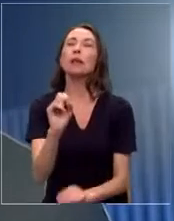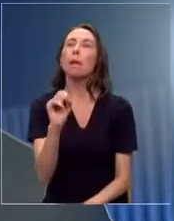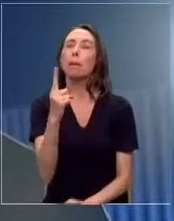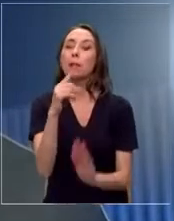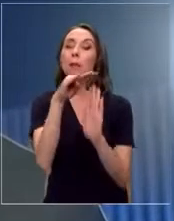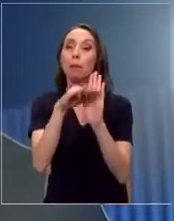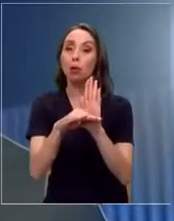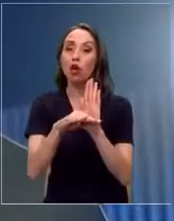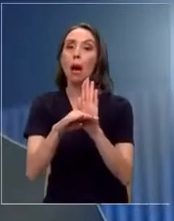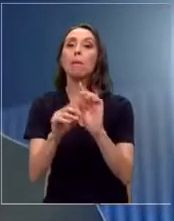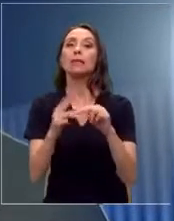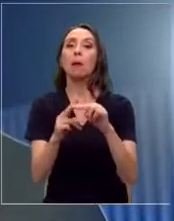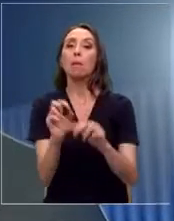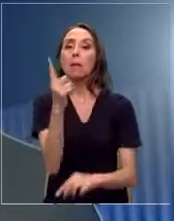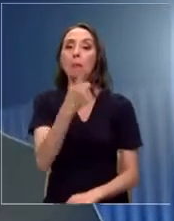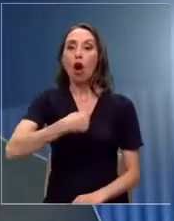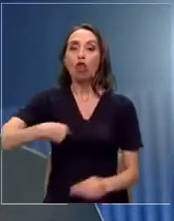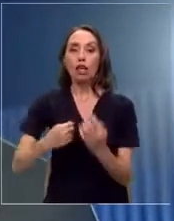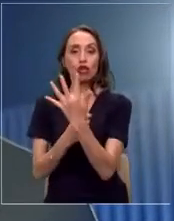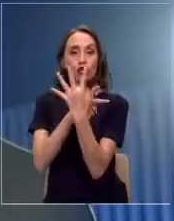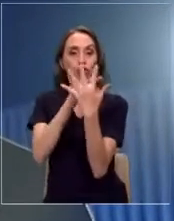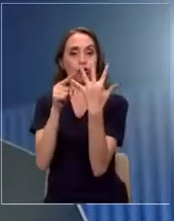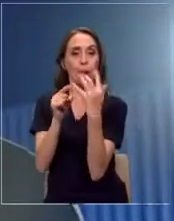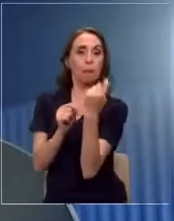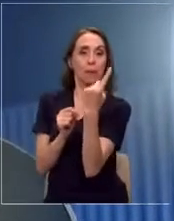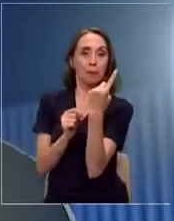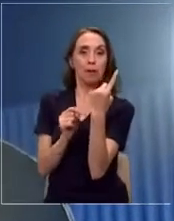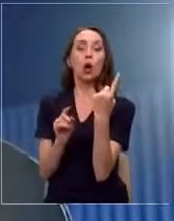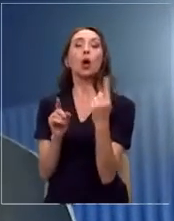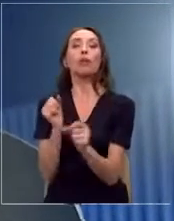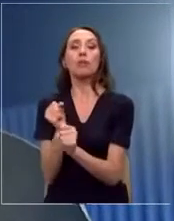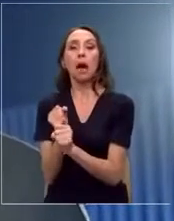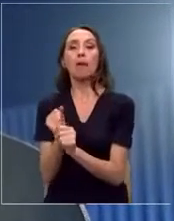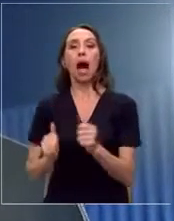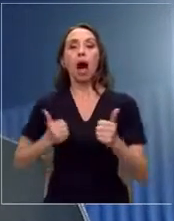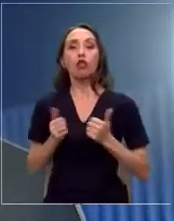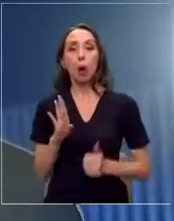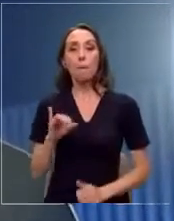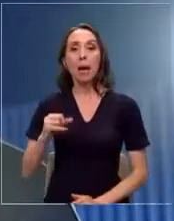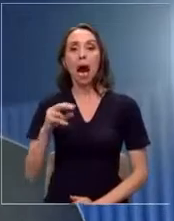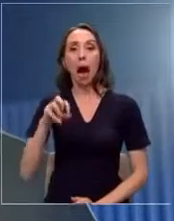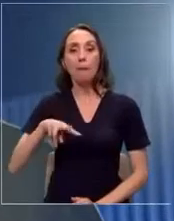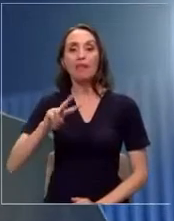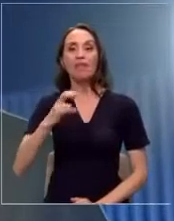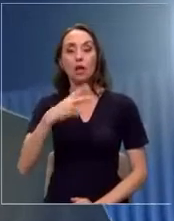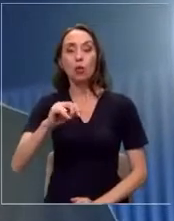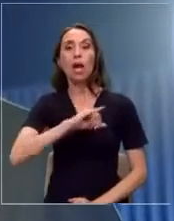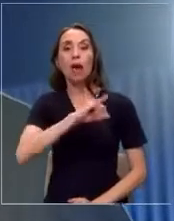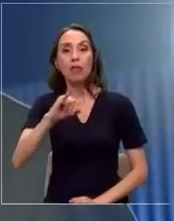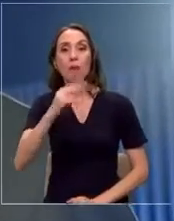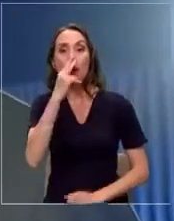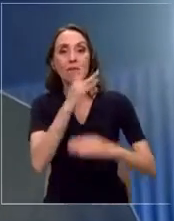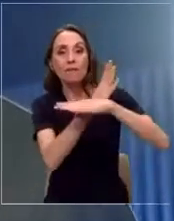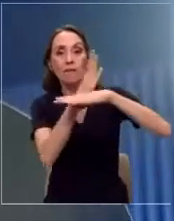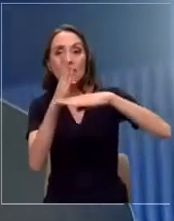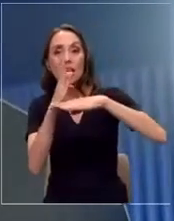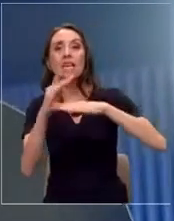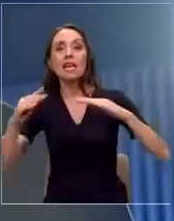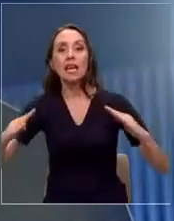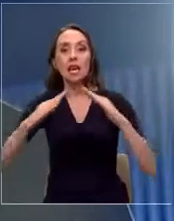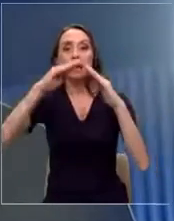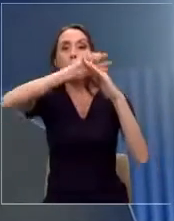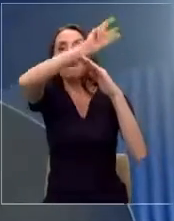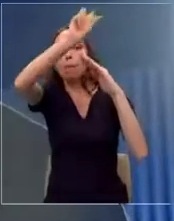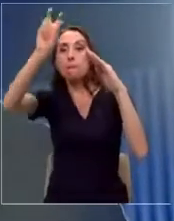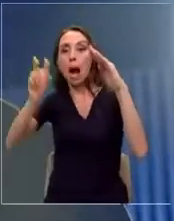del primero de nosotros que es una serie protagonizada por benjamín vicuña para que la gente después pueda seguir viendo la serie en para monoplaza